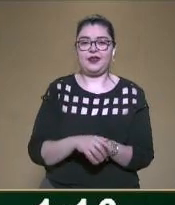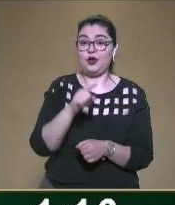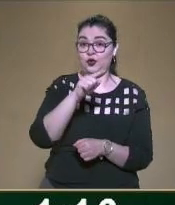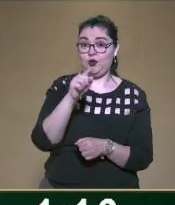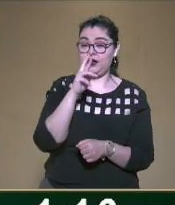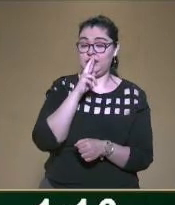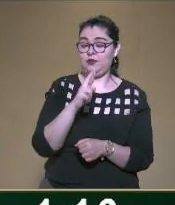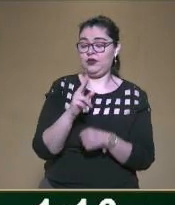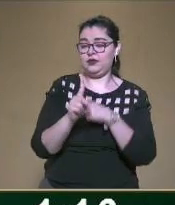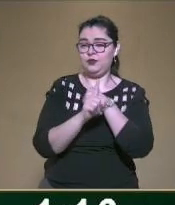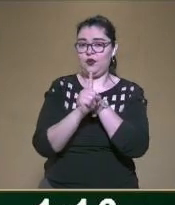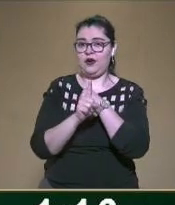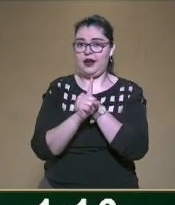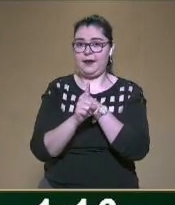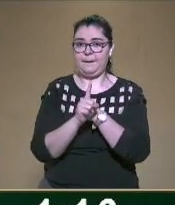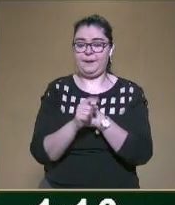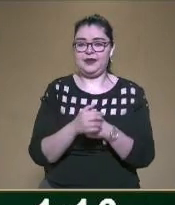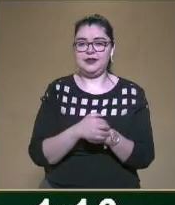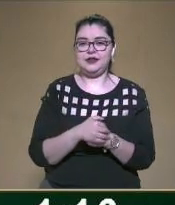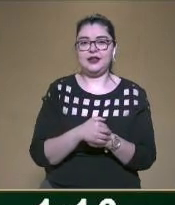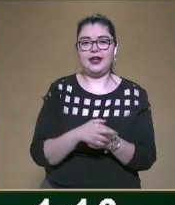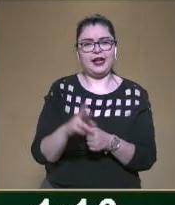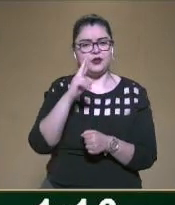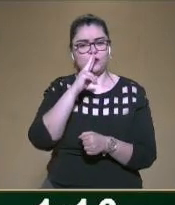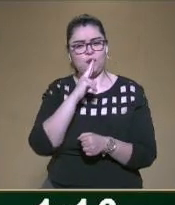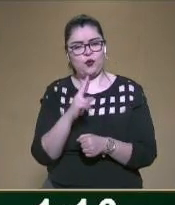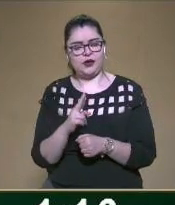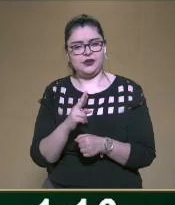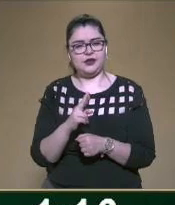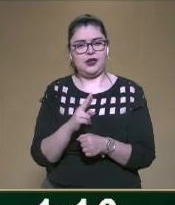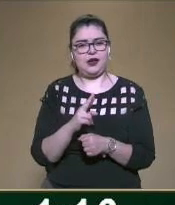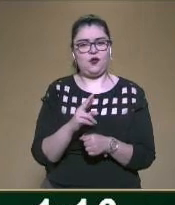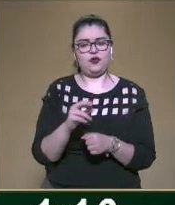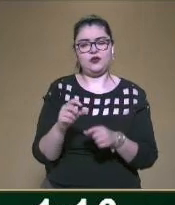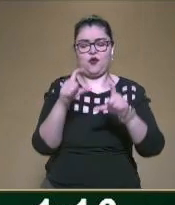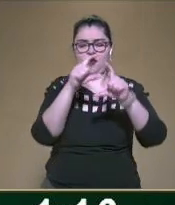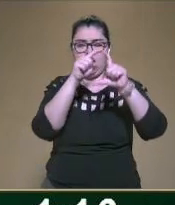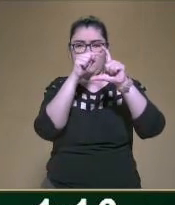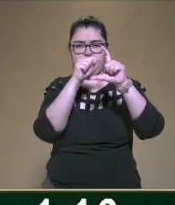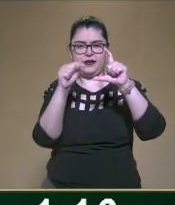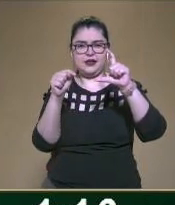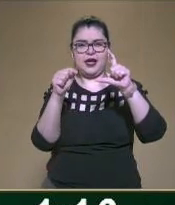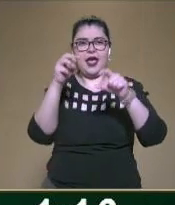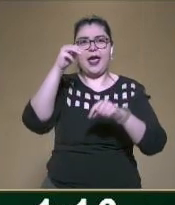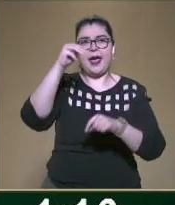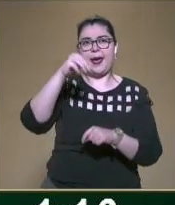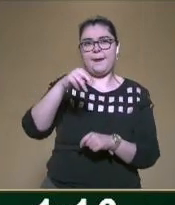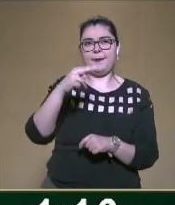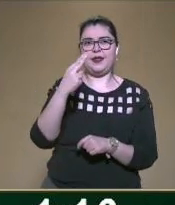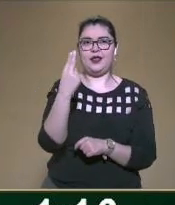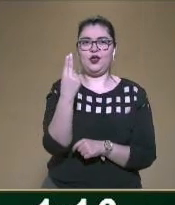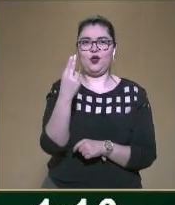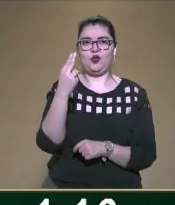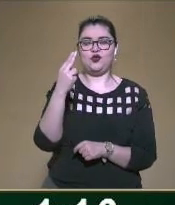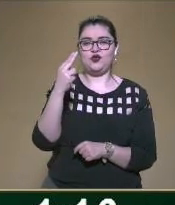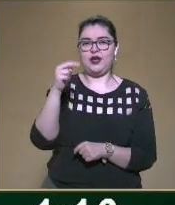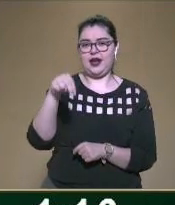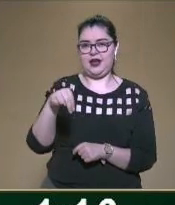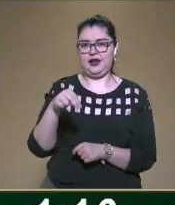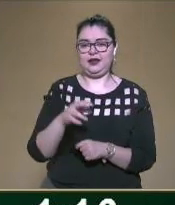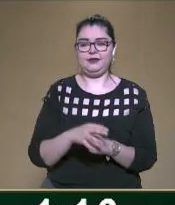reparto cuyo resultado sea una fracción de la forma M2N. ¿Con un